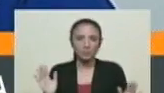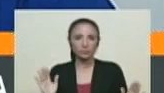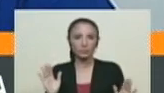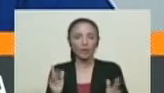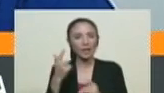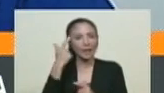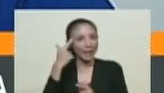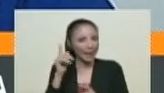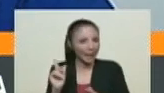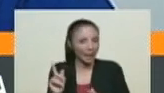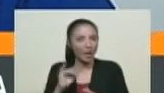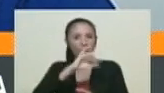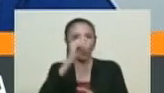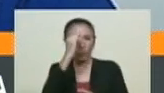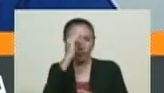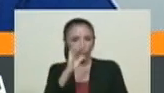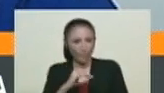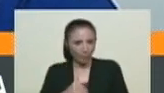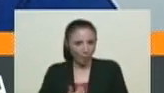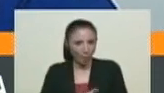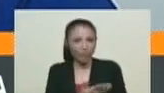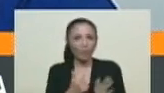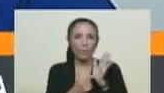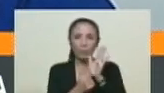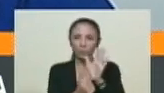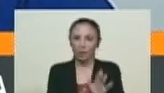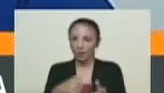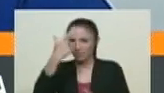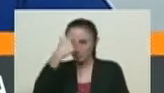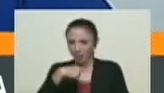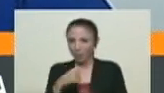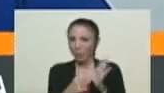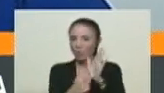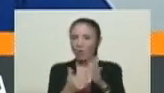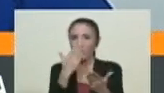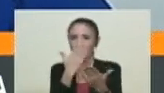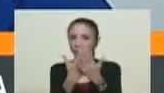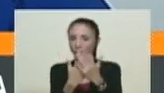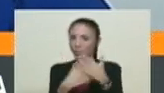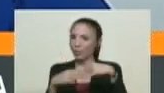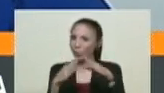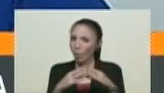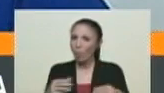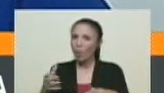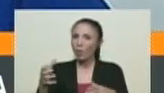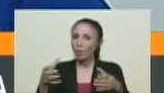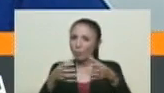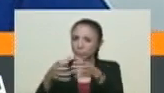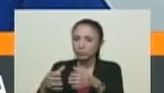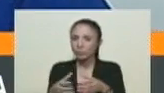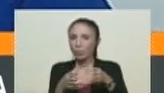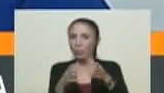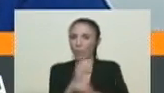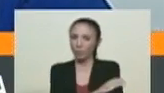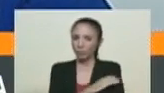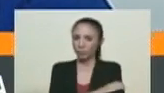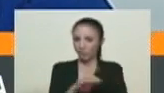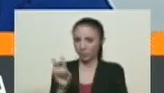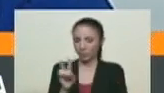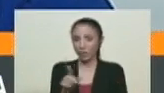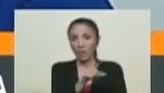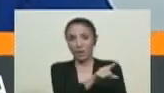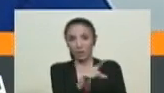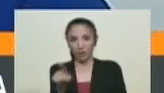pensamiento de millones de personas que son de la oposición en Venezuela? Que cada quien saque sus